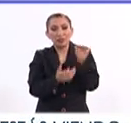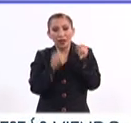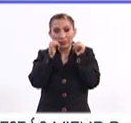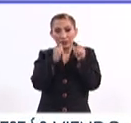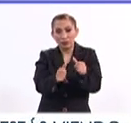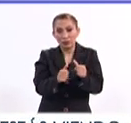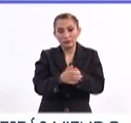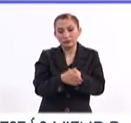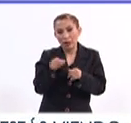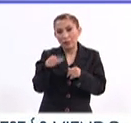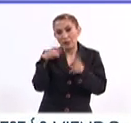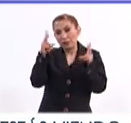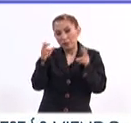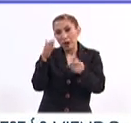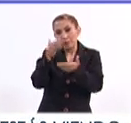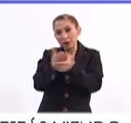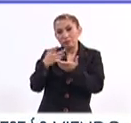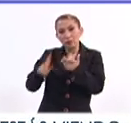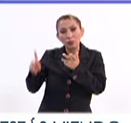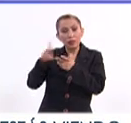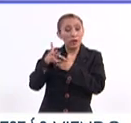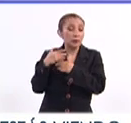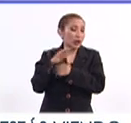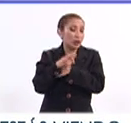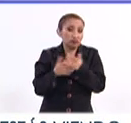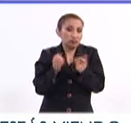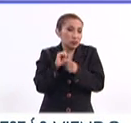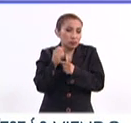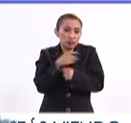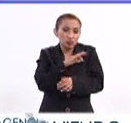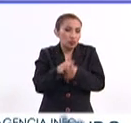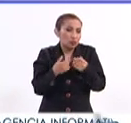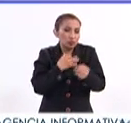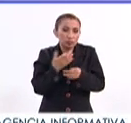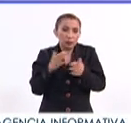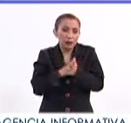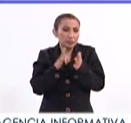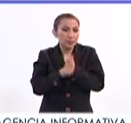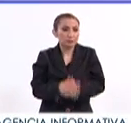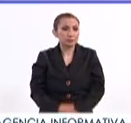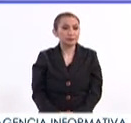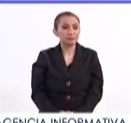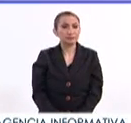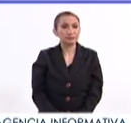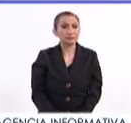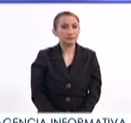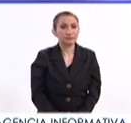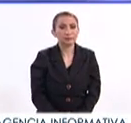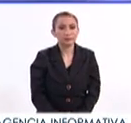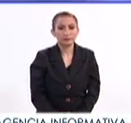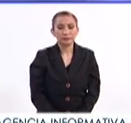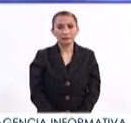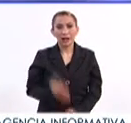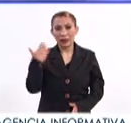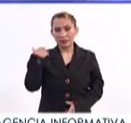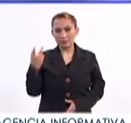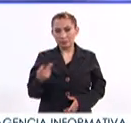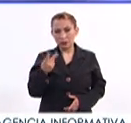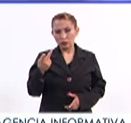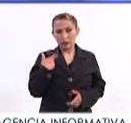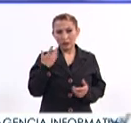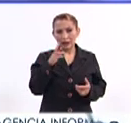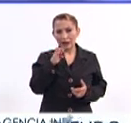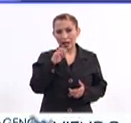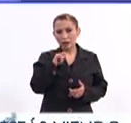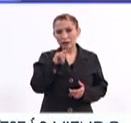de vulnerabilidad en los temas de la cosa pública, porque es una situación en la cual tenemos que estar todas y todos incluidos. Claro. Antes de irnos con las preguntas